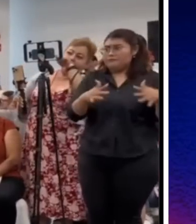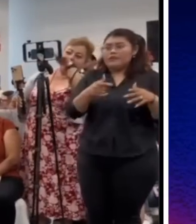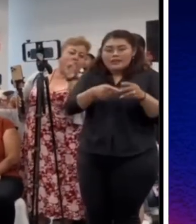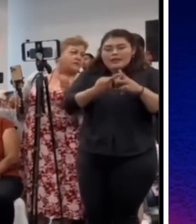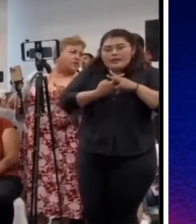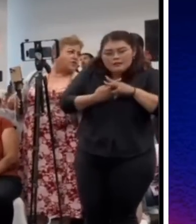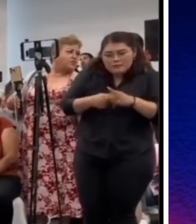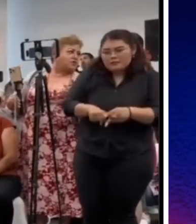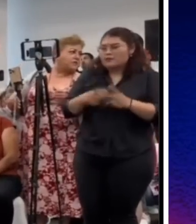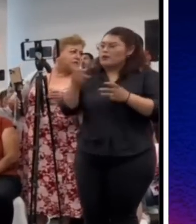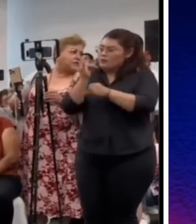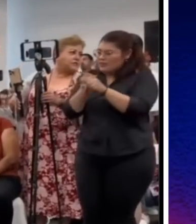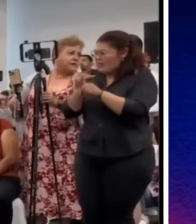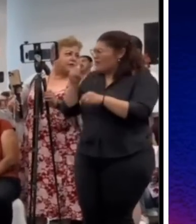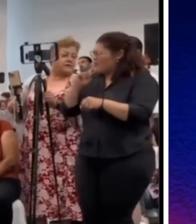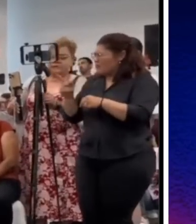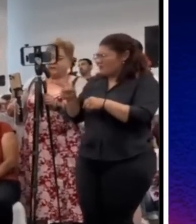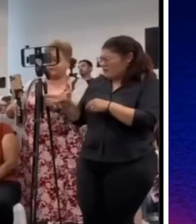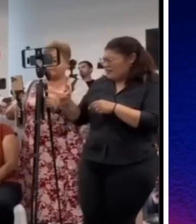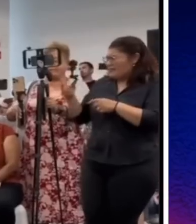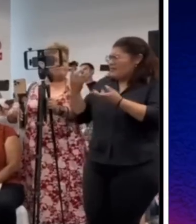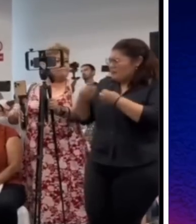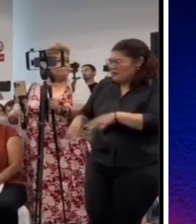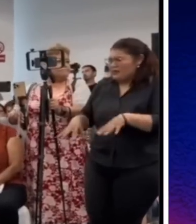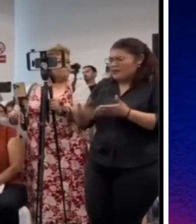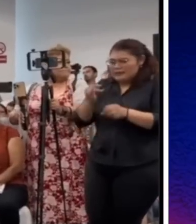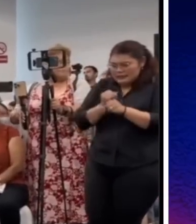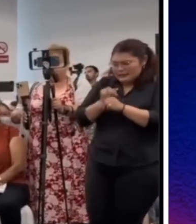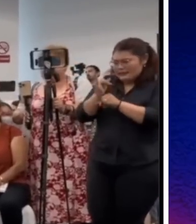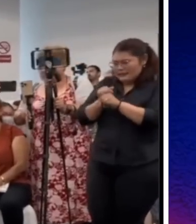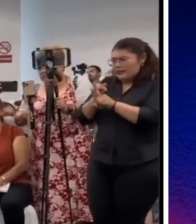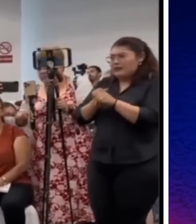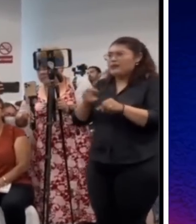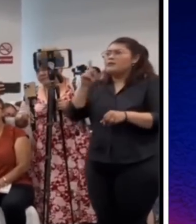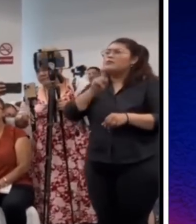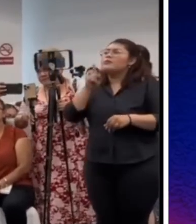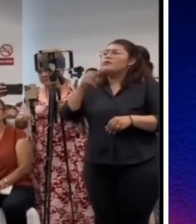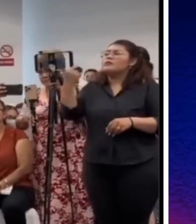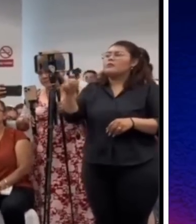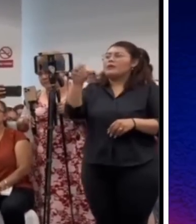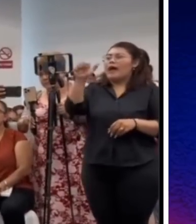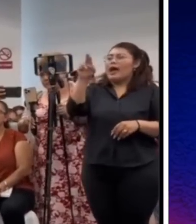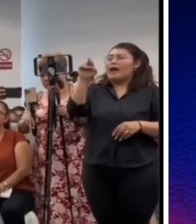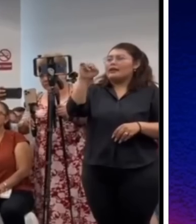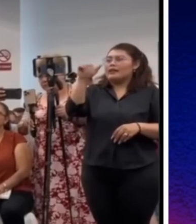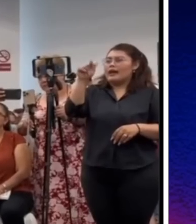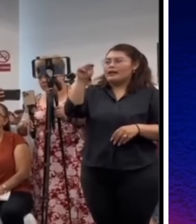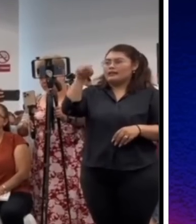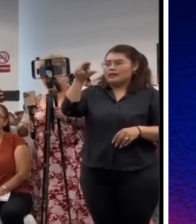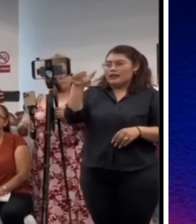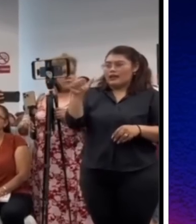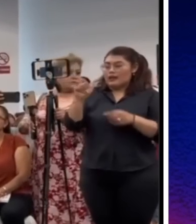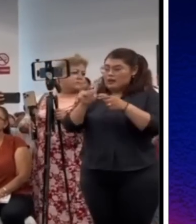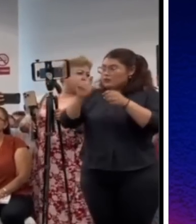la investigación. El cuerpo de esta chica, llamada Ariadna, apareció en el estado